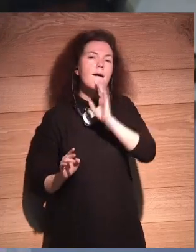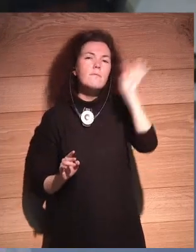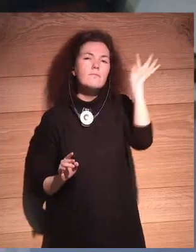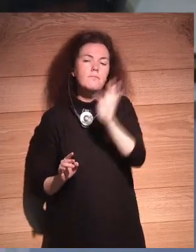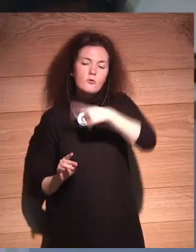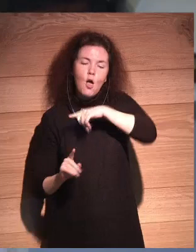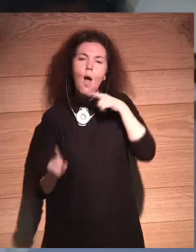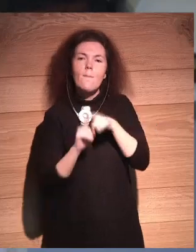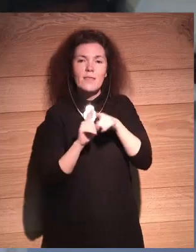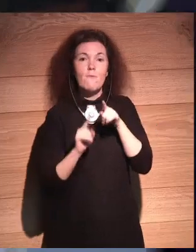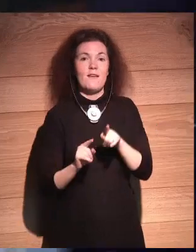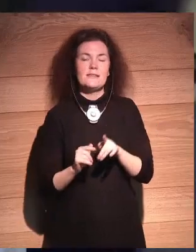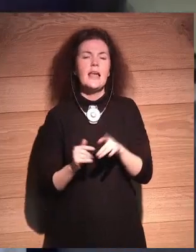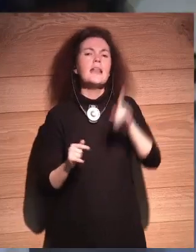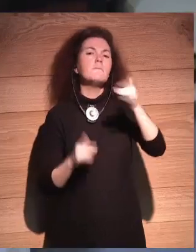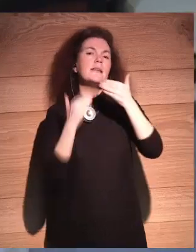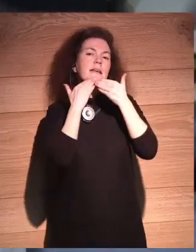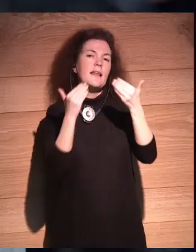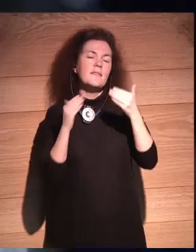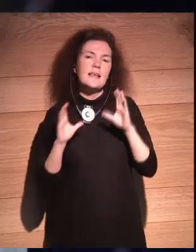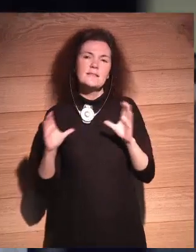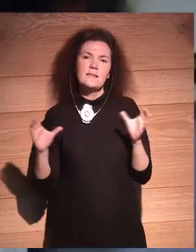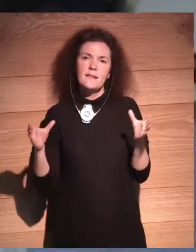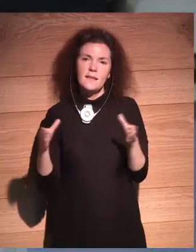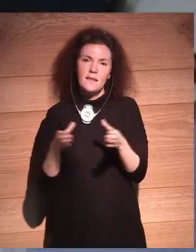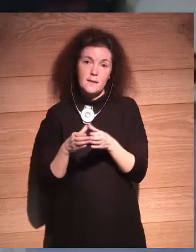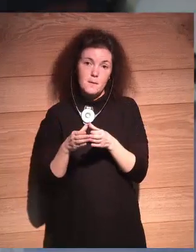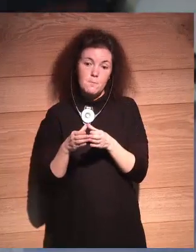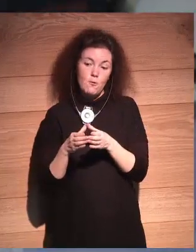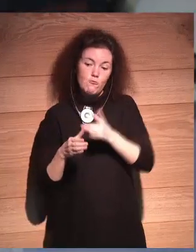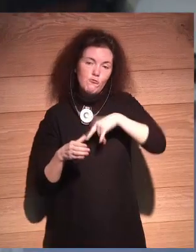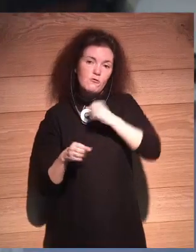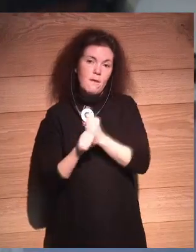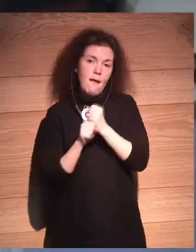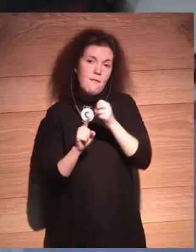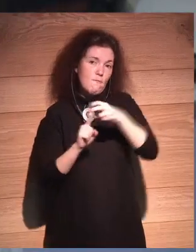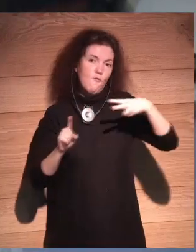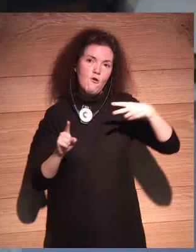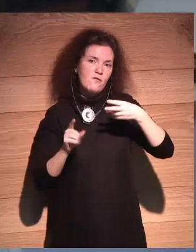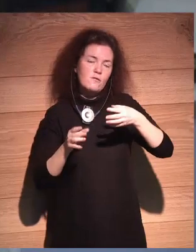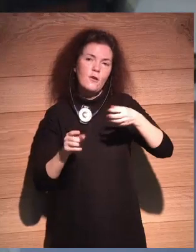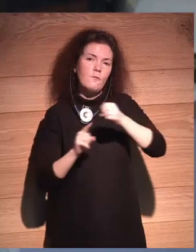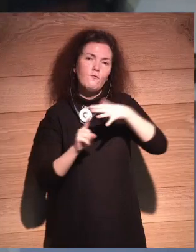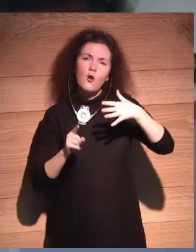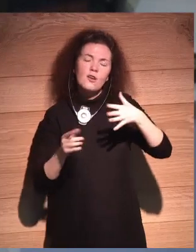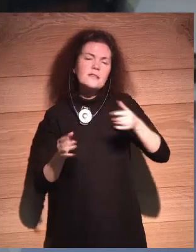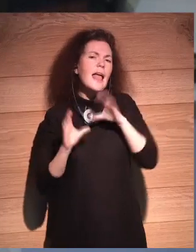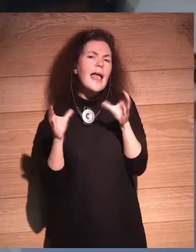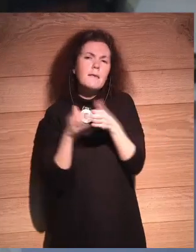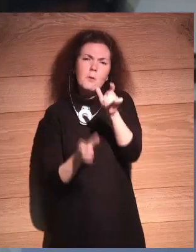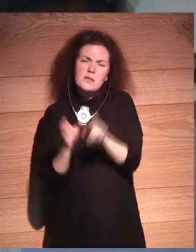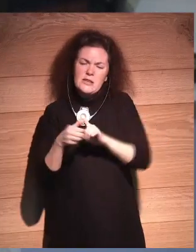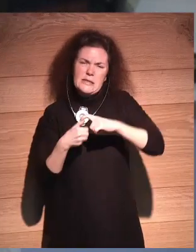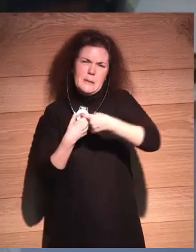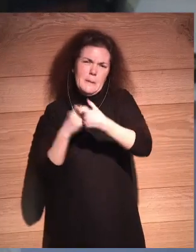lo que buscamos. También agradezco al equipo con el que hacemos todo el foro, que es muy grande y nada,